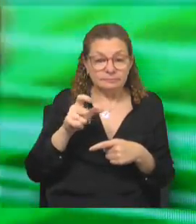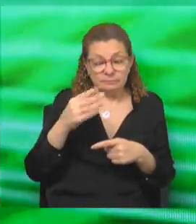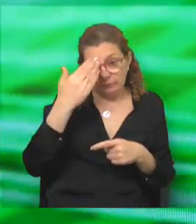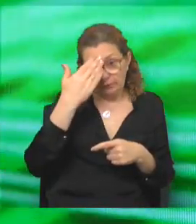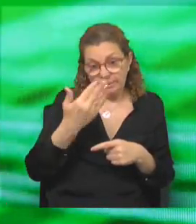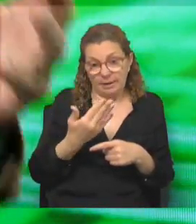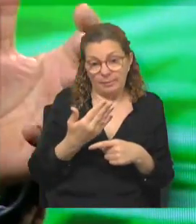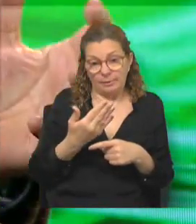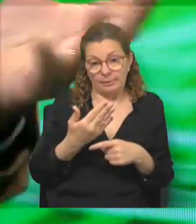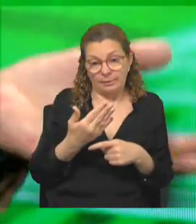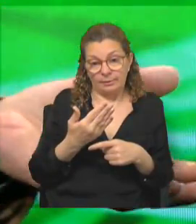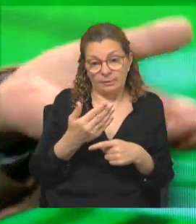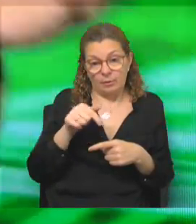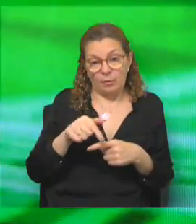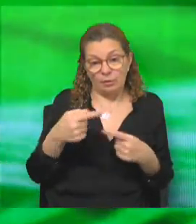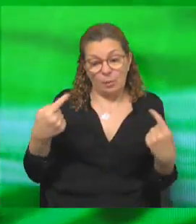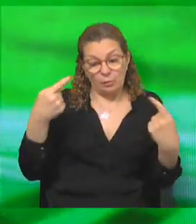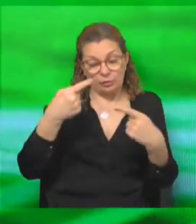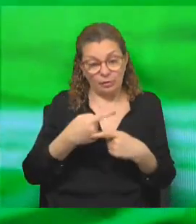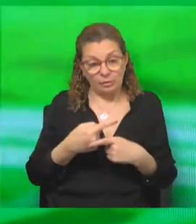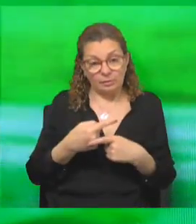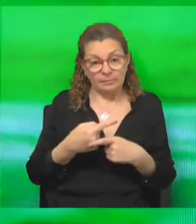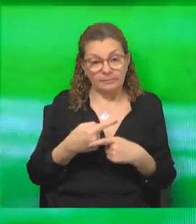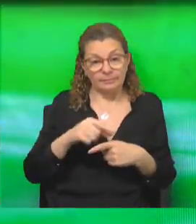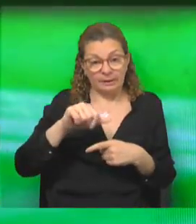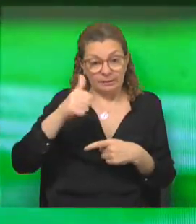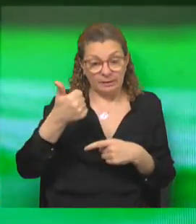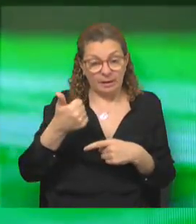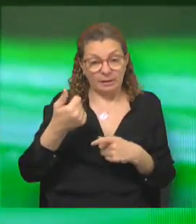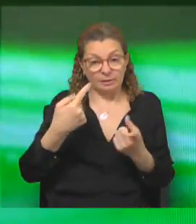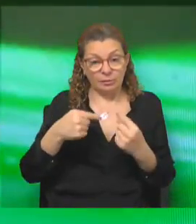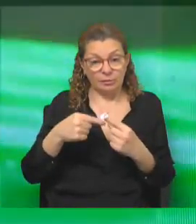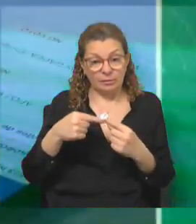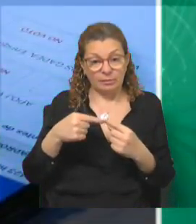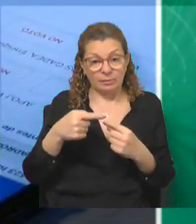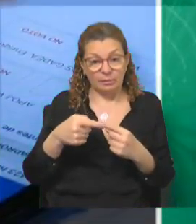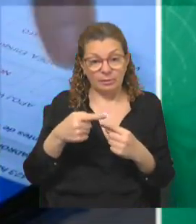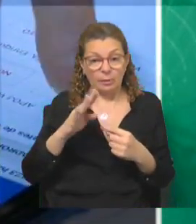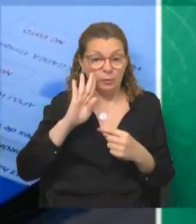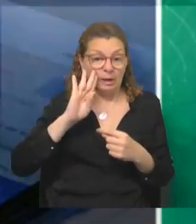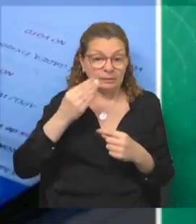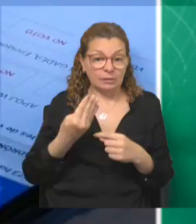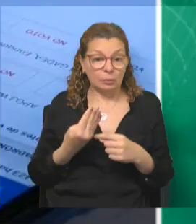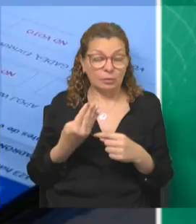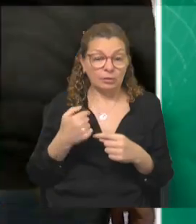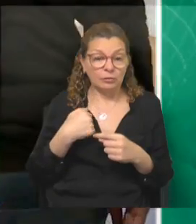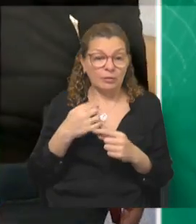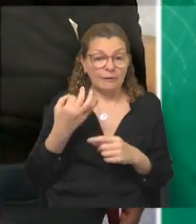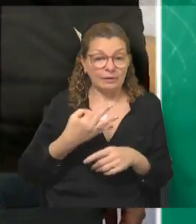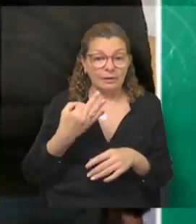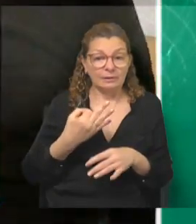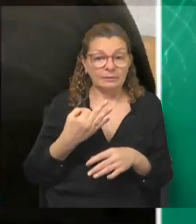amplio es hoy la oposición Si gana Entonces tendremos que tener una actitud que yo la verdad